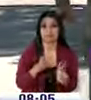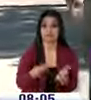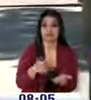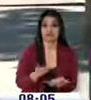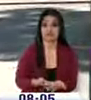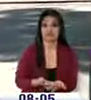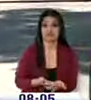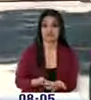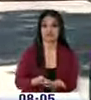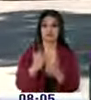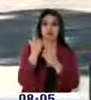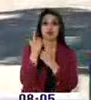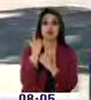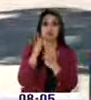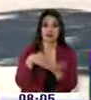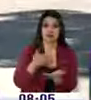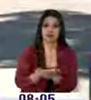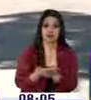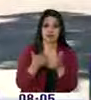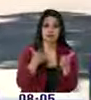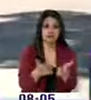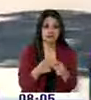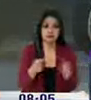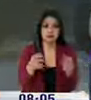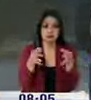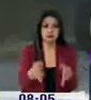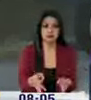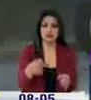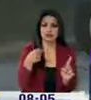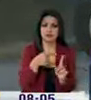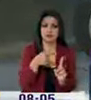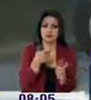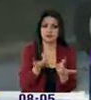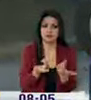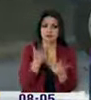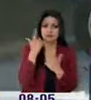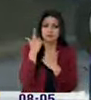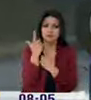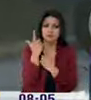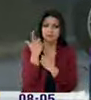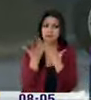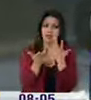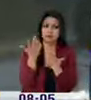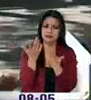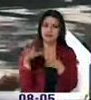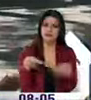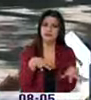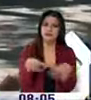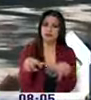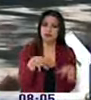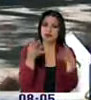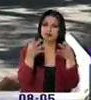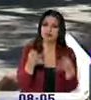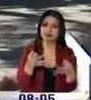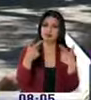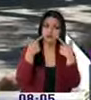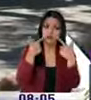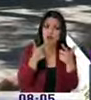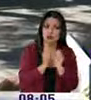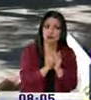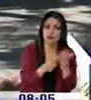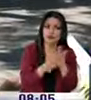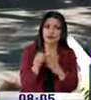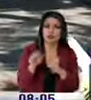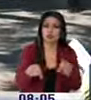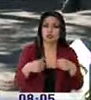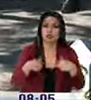accidente oficiales de las Fuerzas Armadas, ninguno confirmó si el implicado en el hecho cumplía alguna labor oficial. ¿Está permitido que este tipo